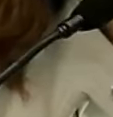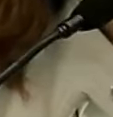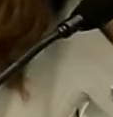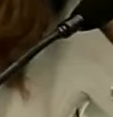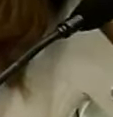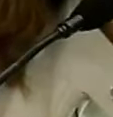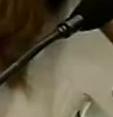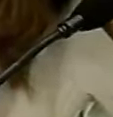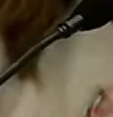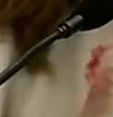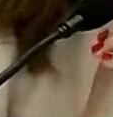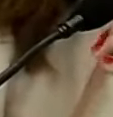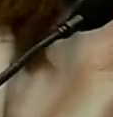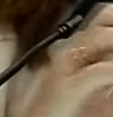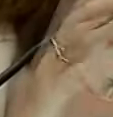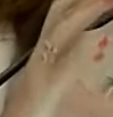Todo esto,